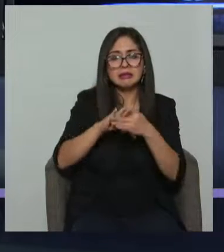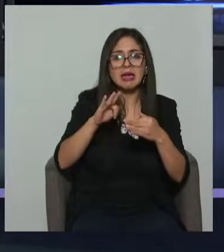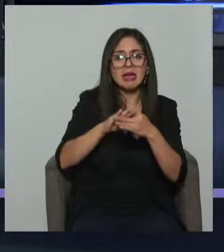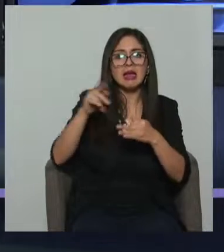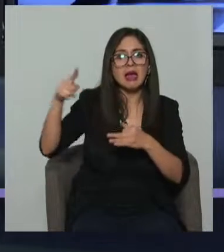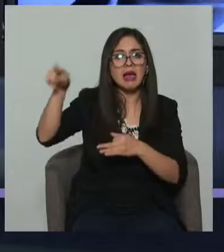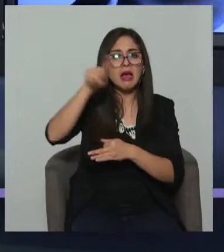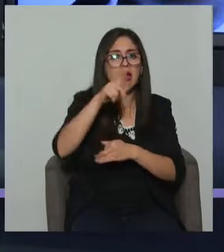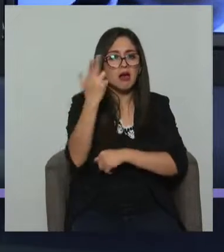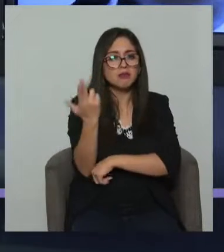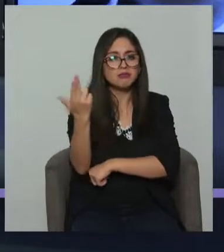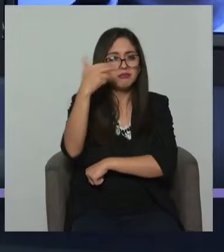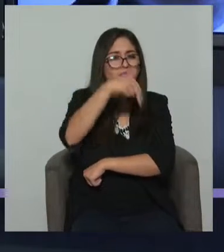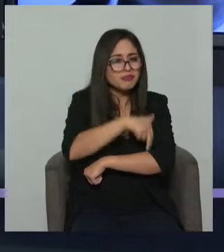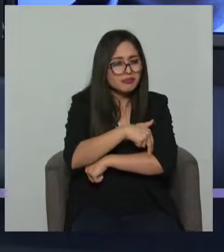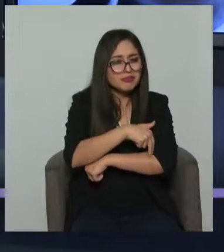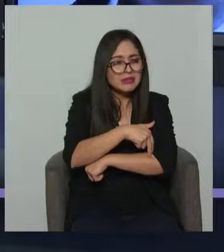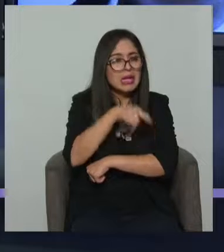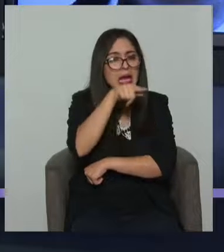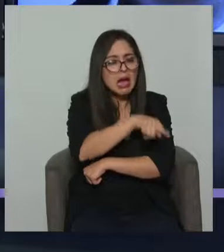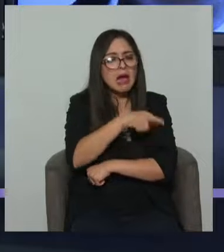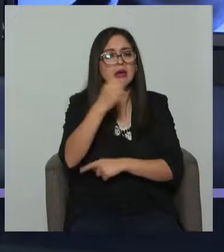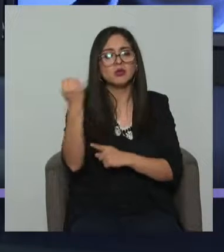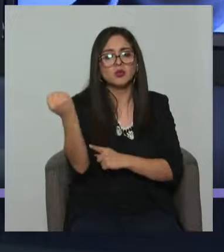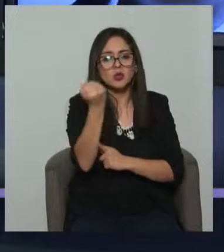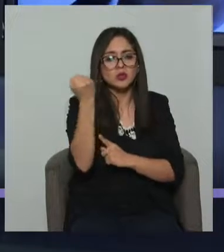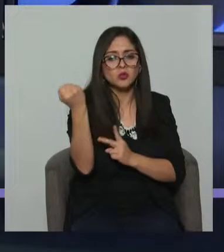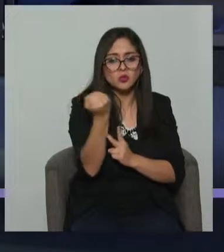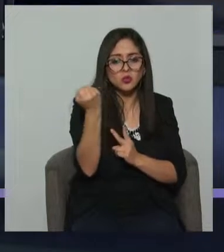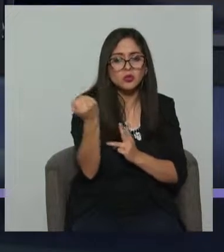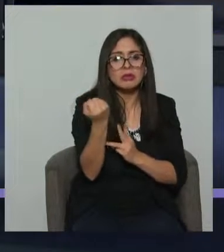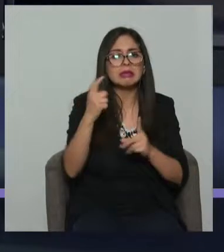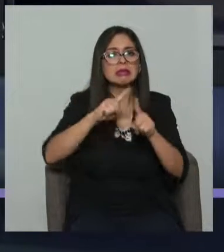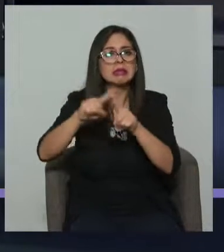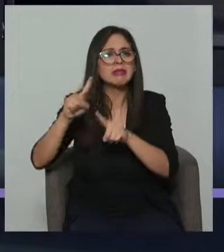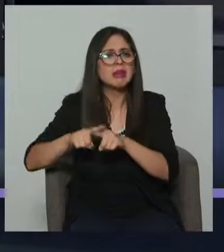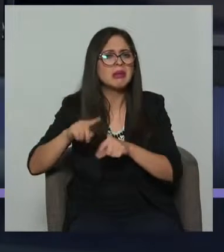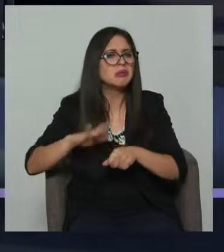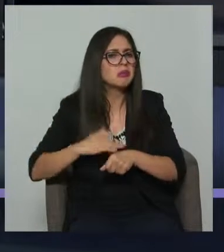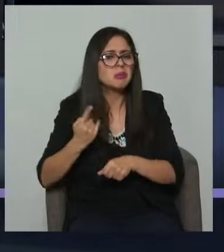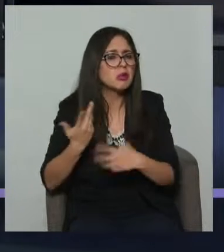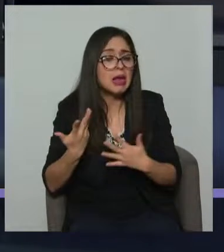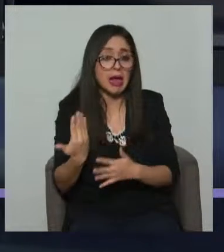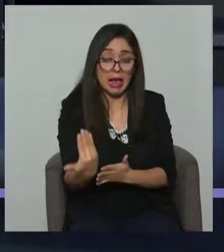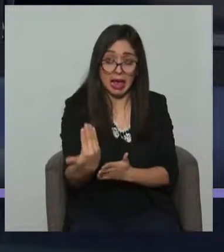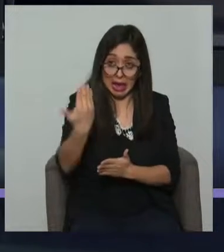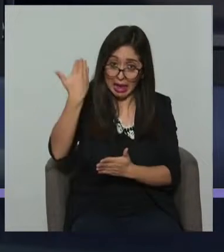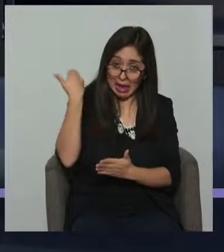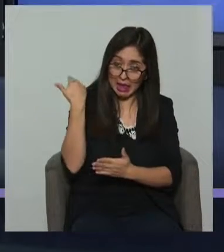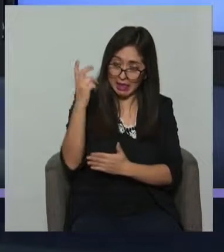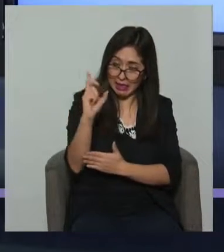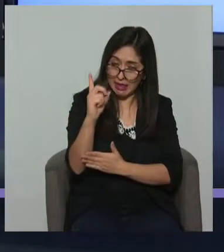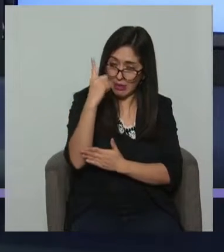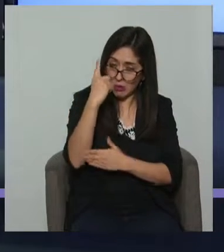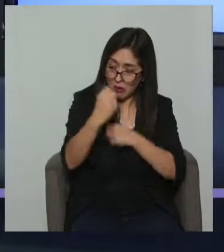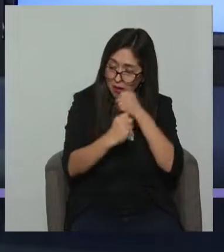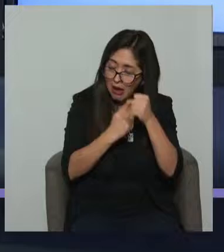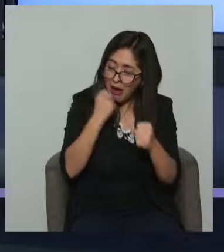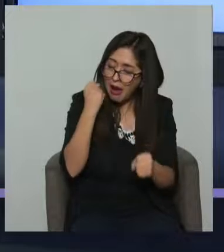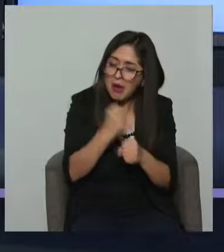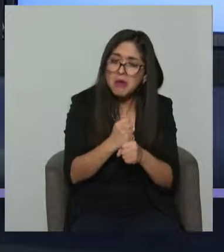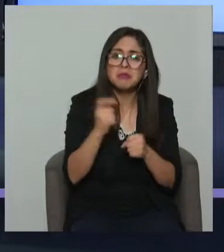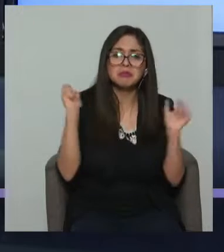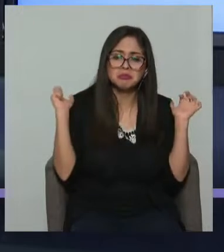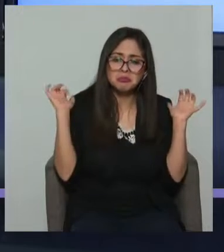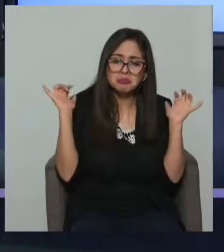Revolución, y han sido diferentes suertes, repito, porque hace 31 años, pues era poca la